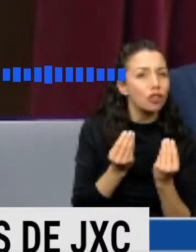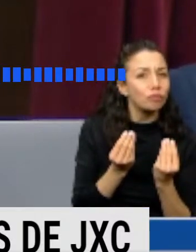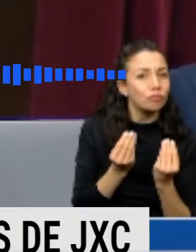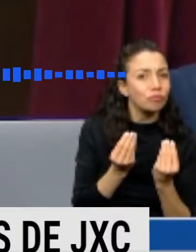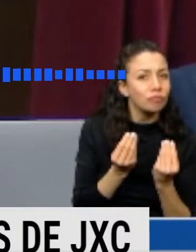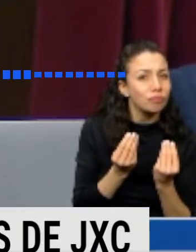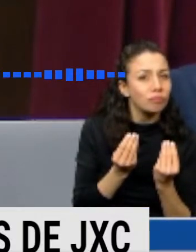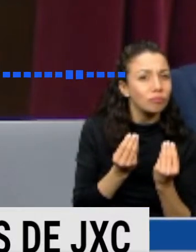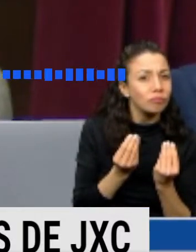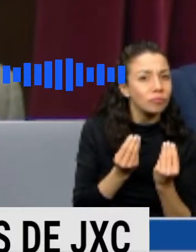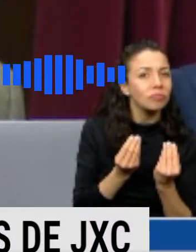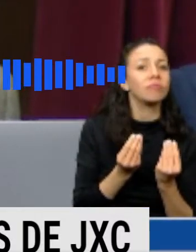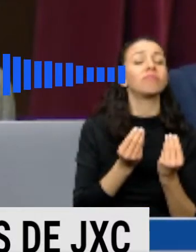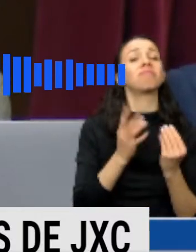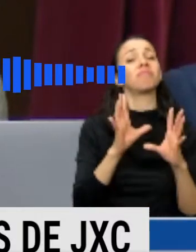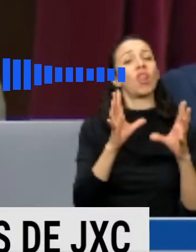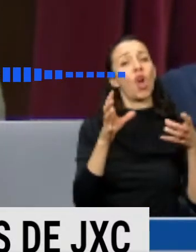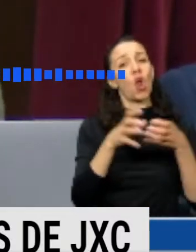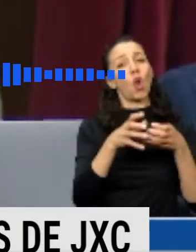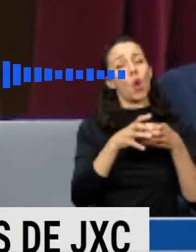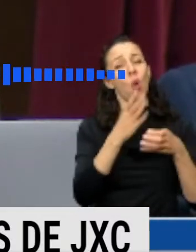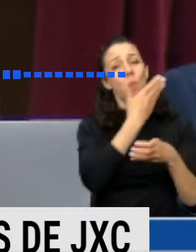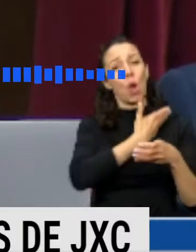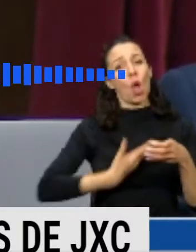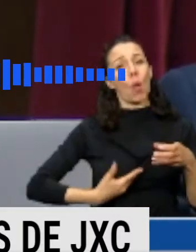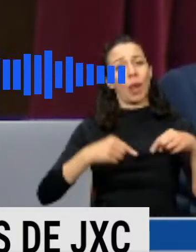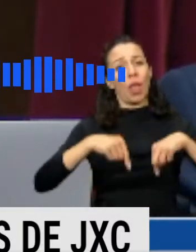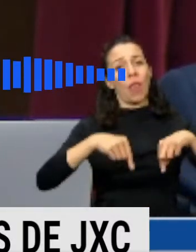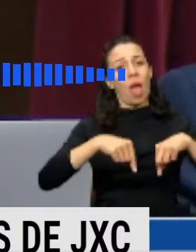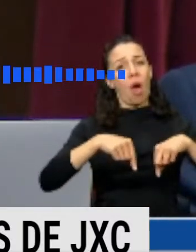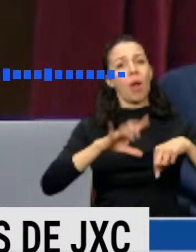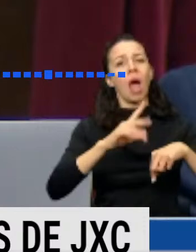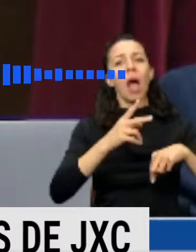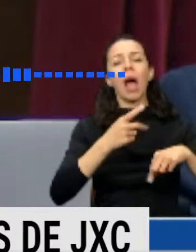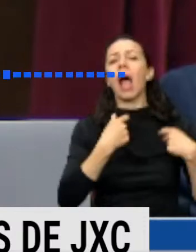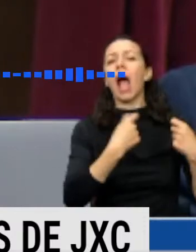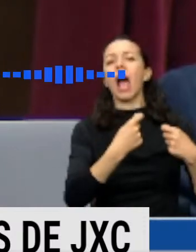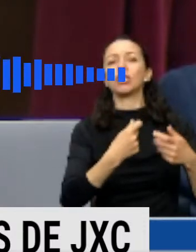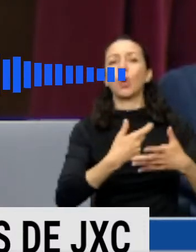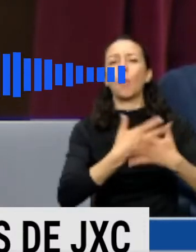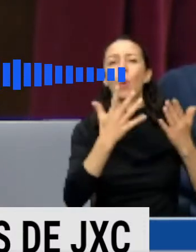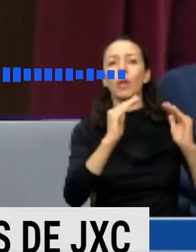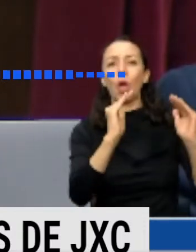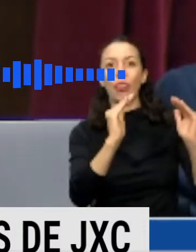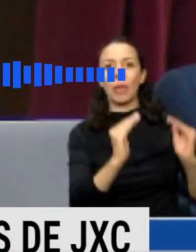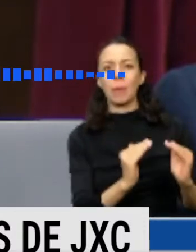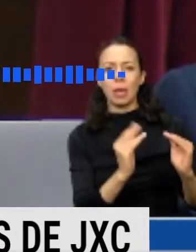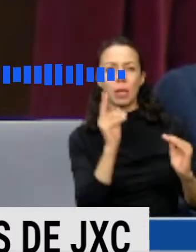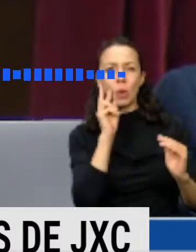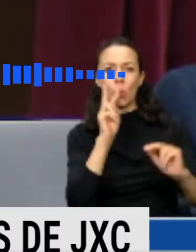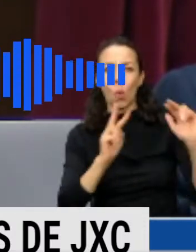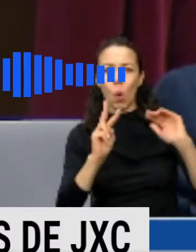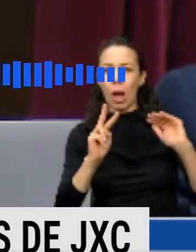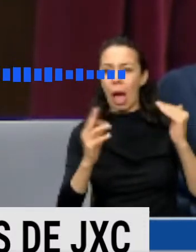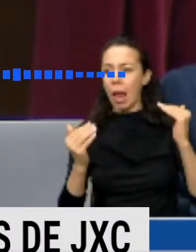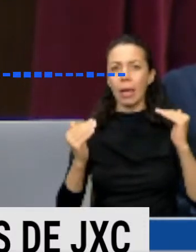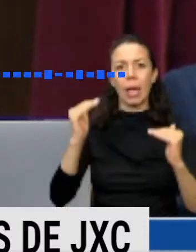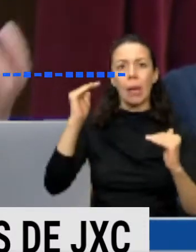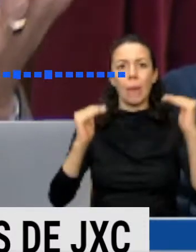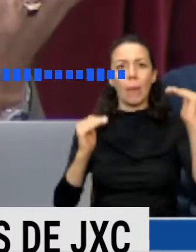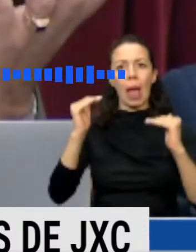la sociedad nos colocó, y la sociedad nos colocó en un lugar de la oposición, pero de una oposición